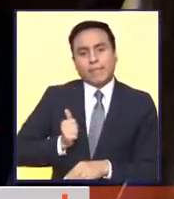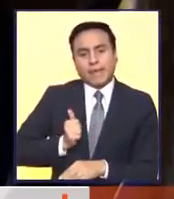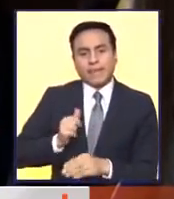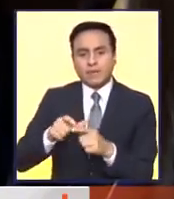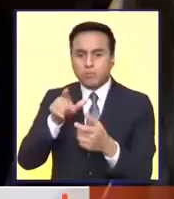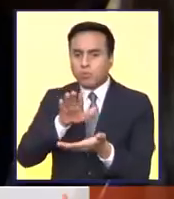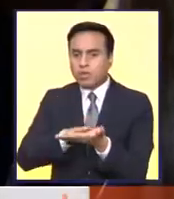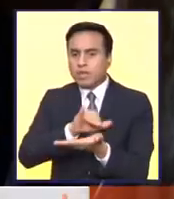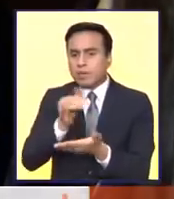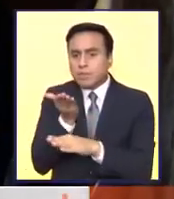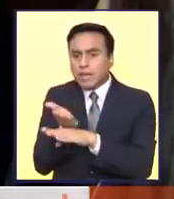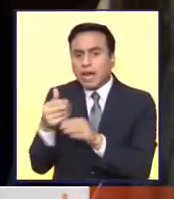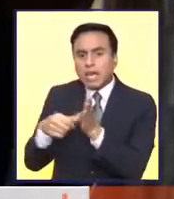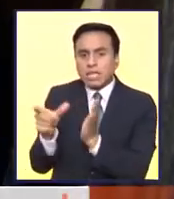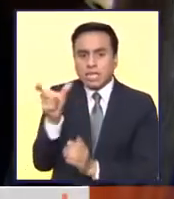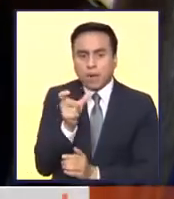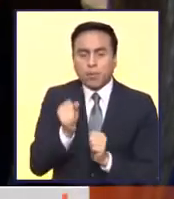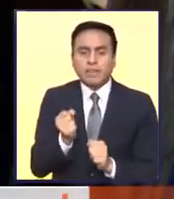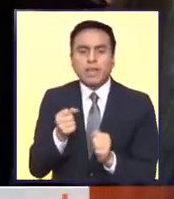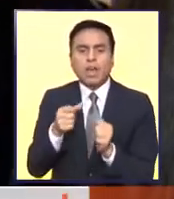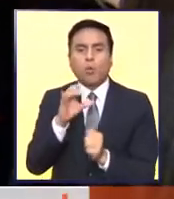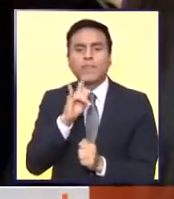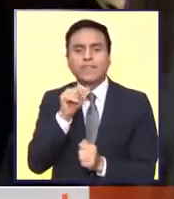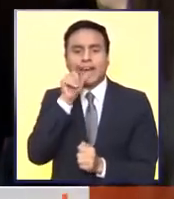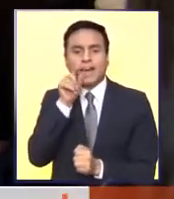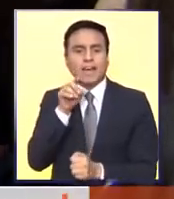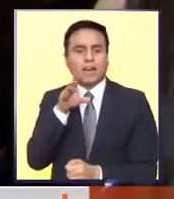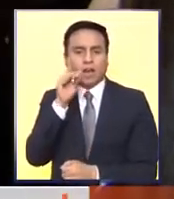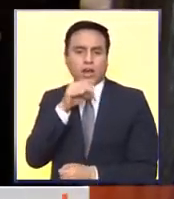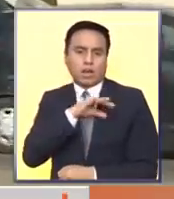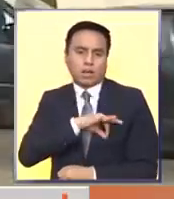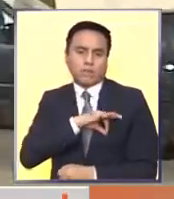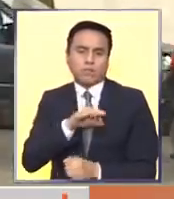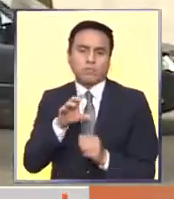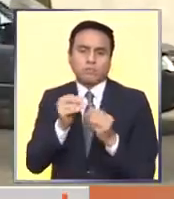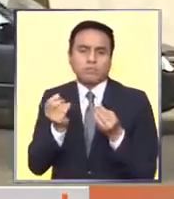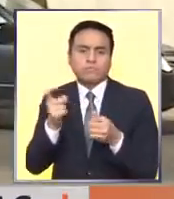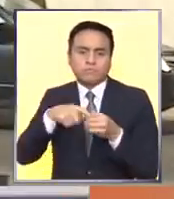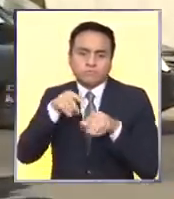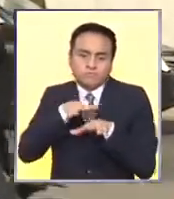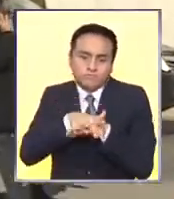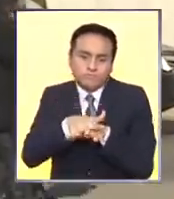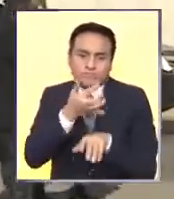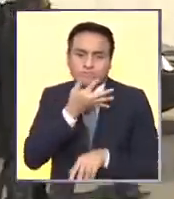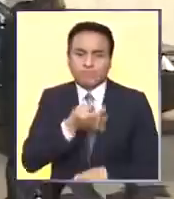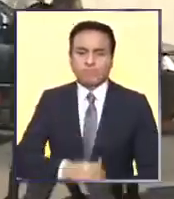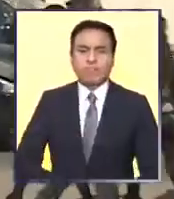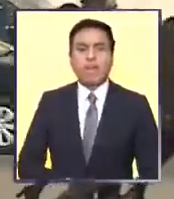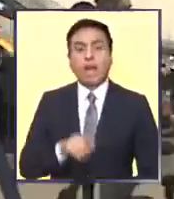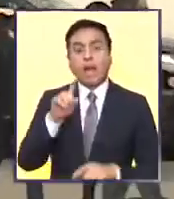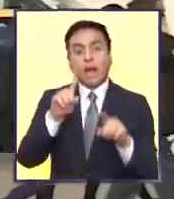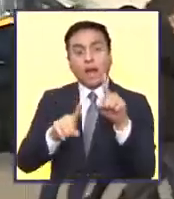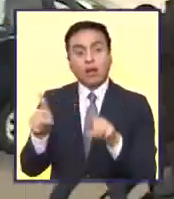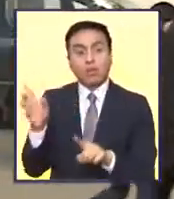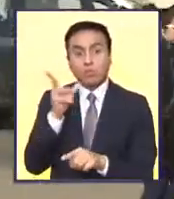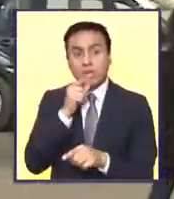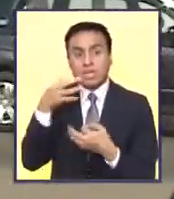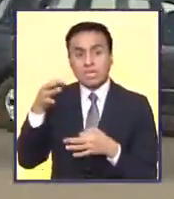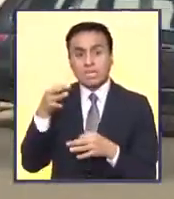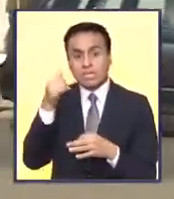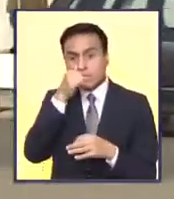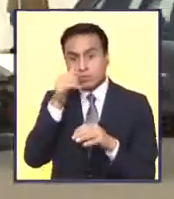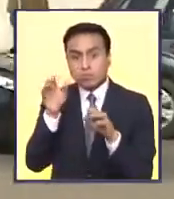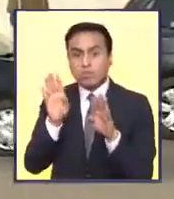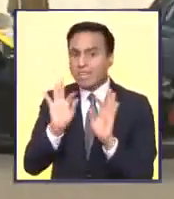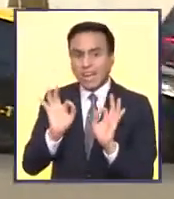solicitar además un carnet de identidad y una cuenta RUT, justamente facilitando su integración al país. Aquellos que no tienen ningún tipo de antecedente penal en su